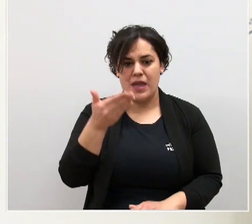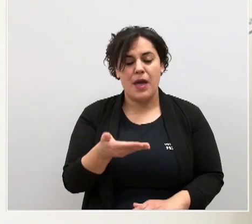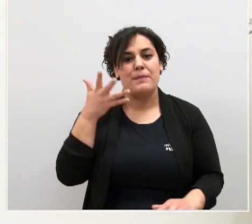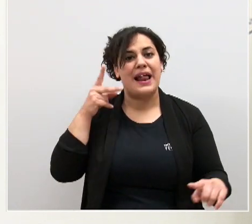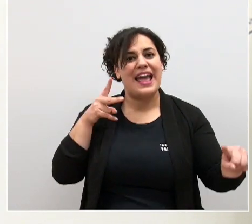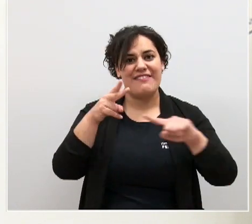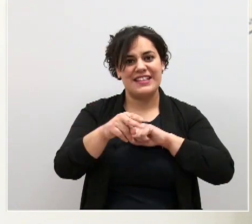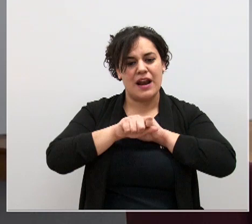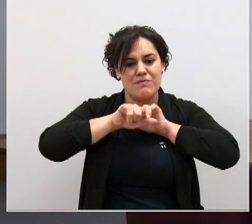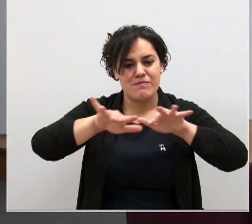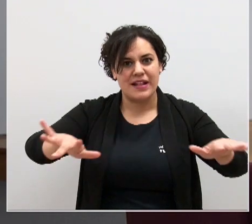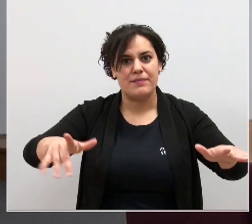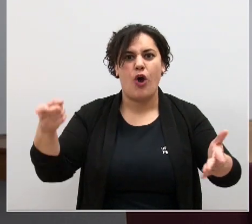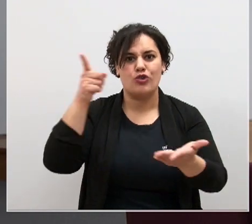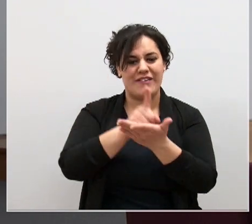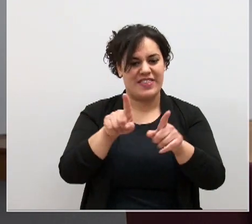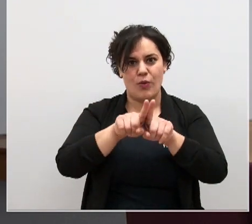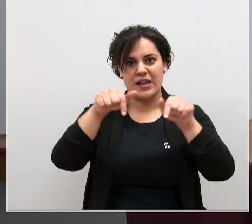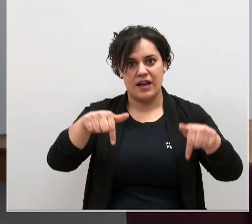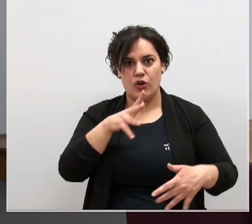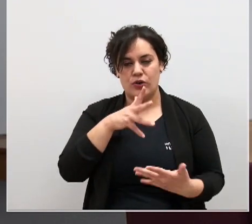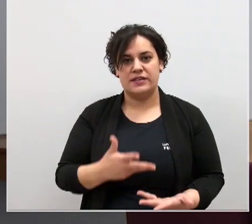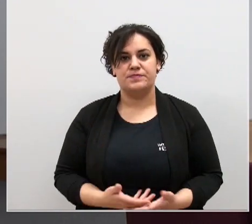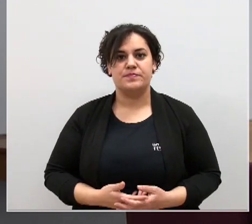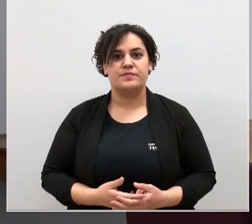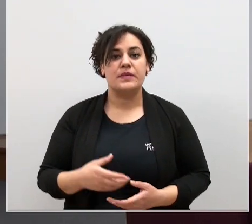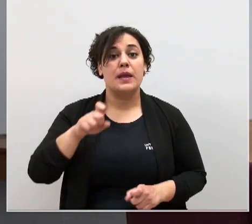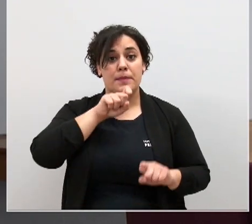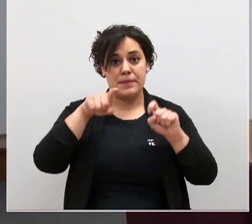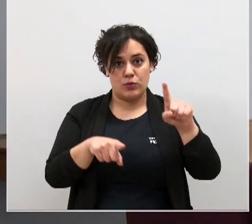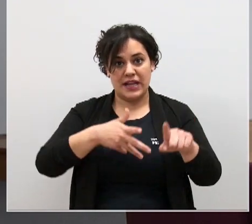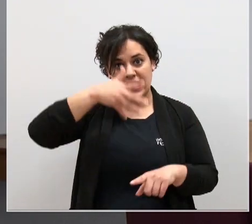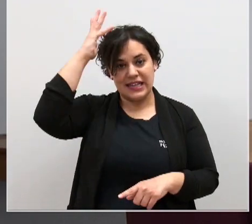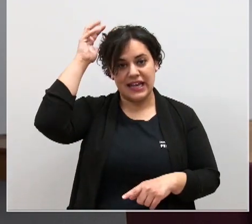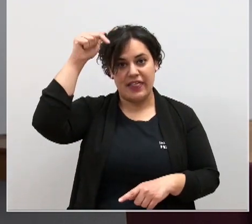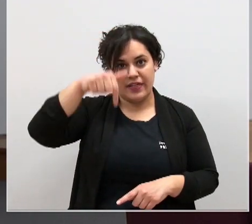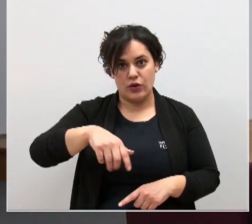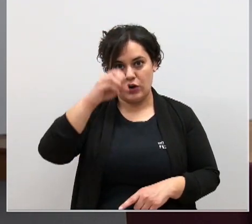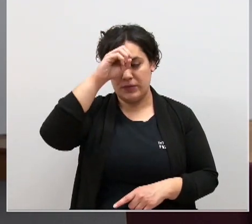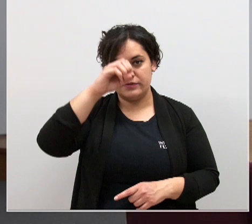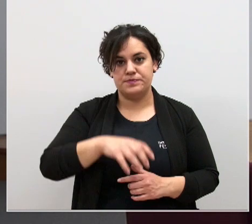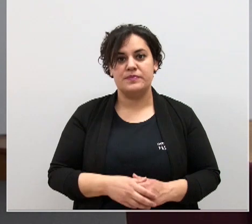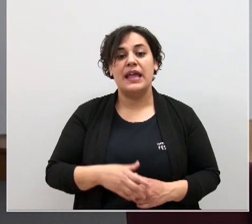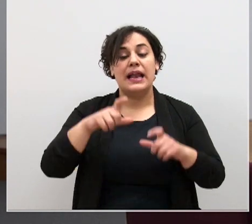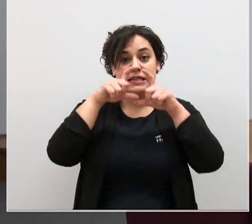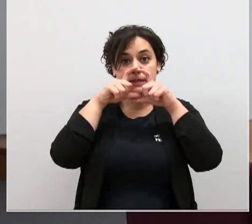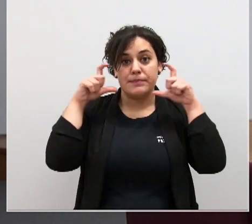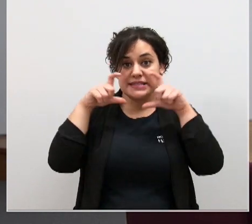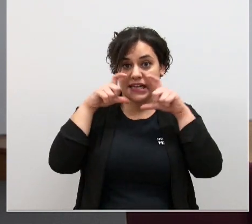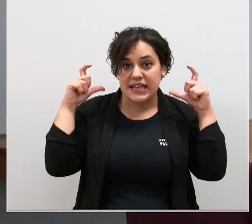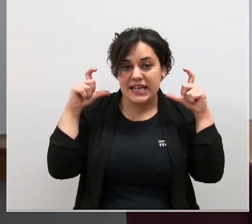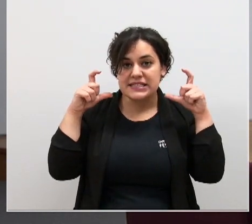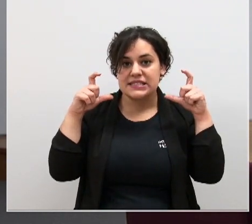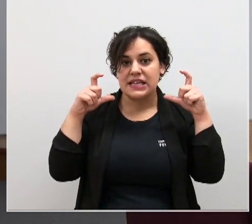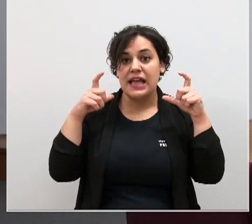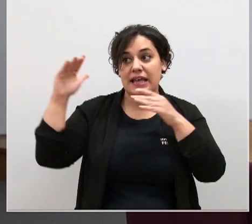afecta esta vez, ¿no? Pregunta de La Opinión y Cartagena de hoy. ¿Las mascarillas que ha mandado el Ministerio cumplen los requisitos o han tenido que